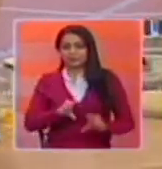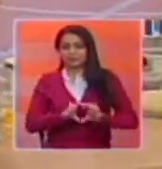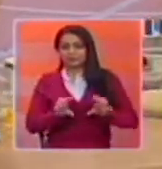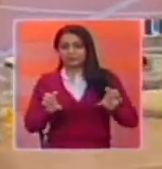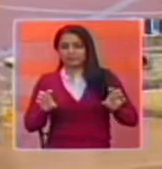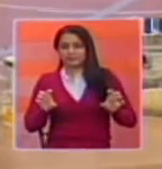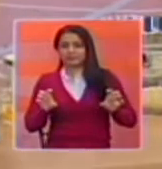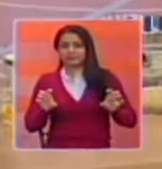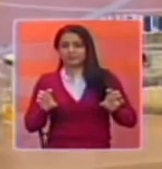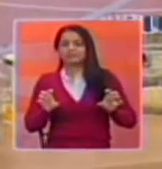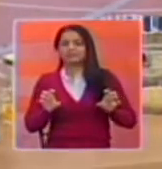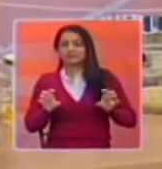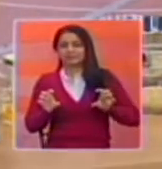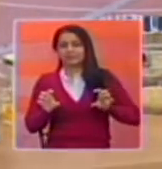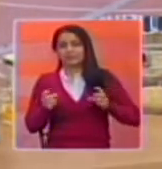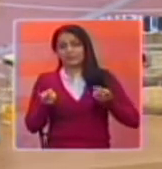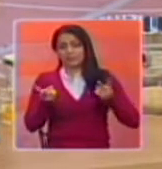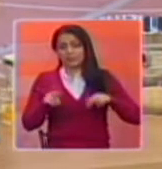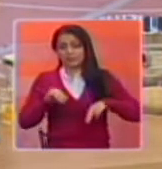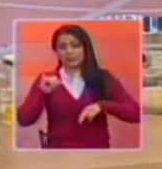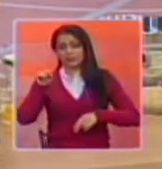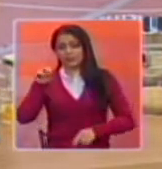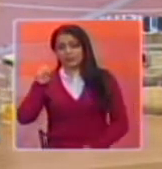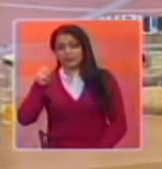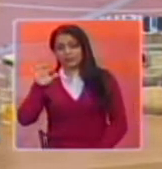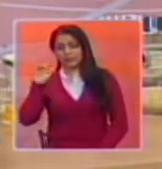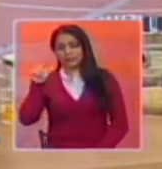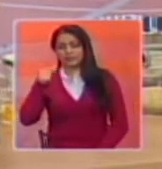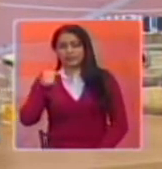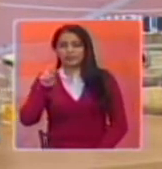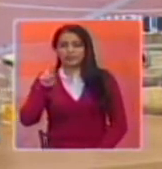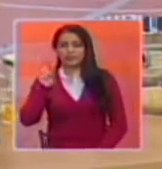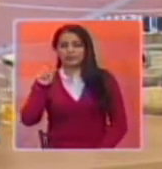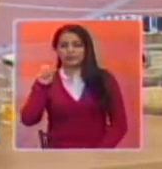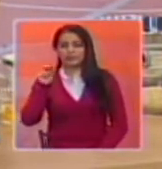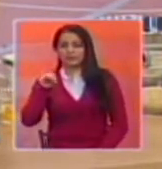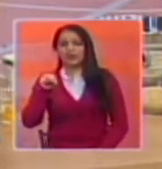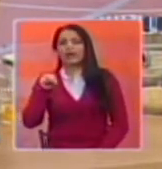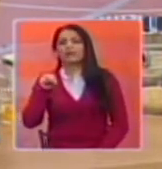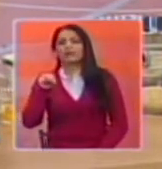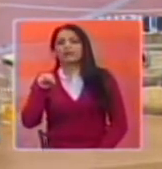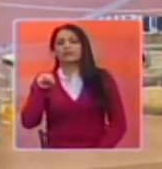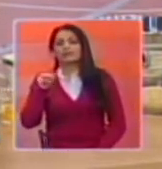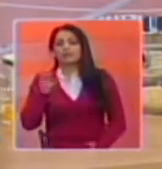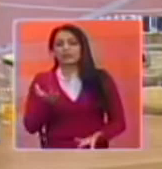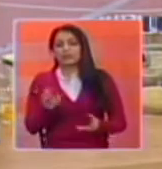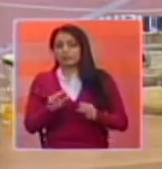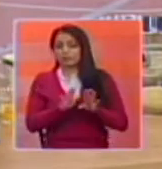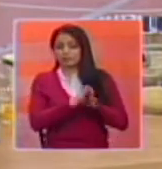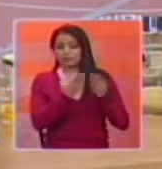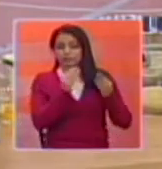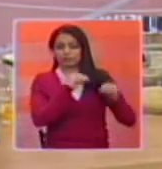recetasdeviachi@telerama.es. También pueden seguirme en Instagram a mi cuenta, @viachimarquez, y mis recetas en